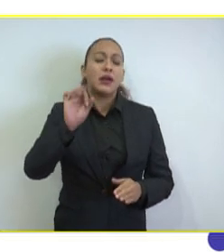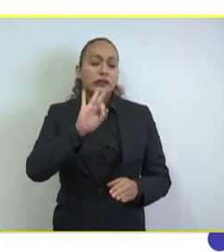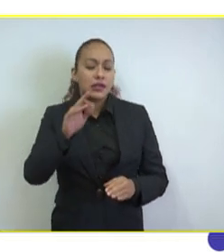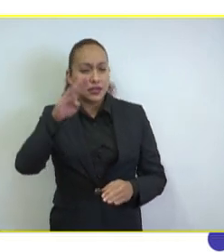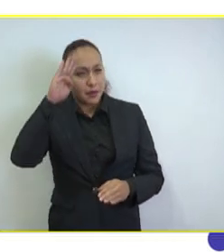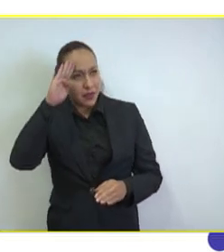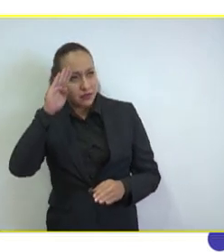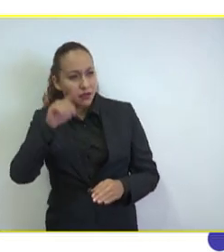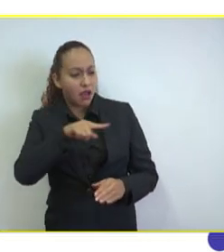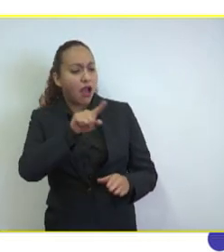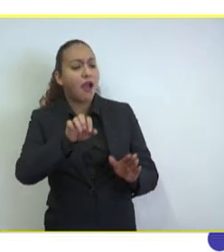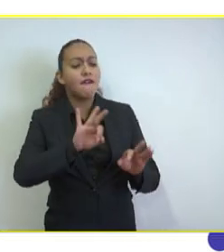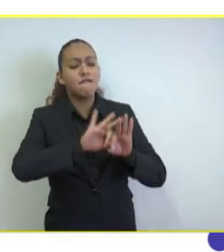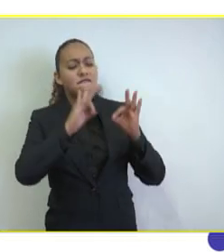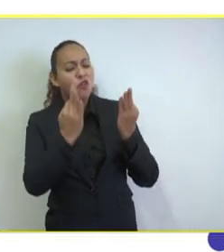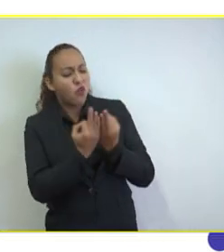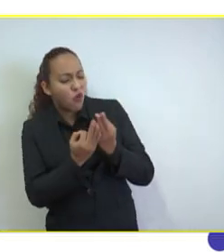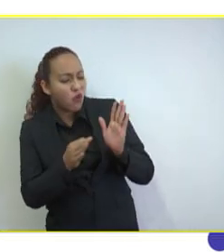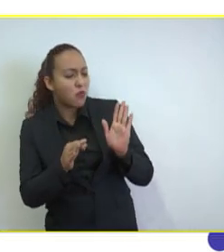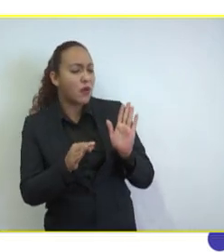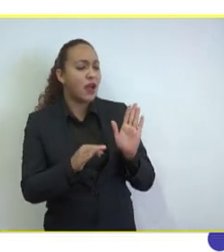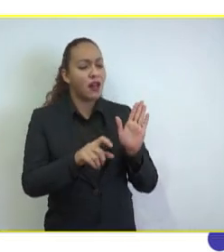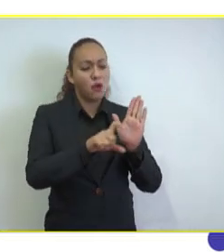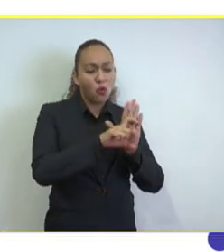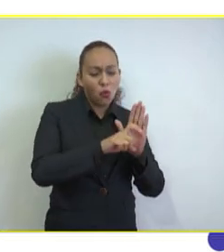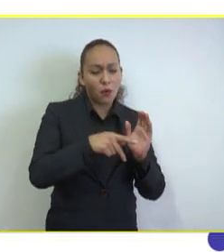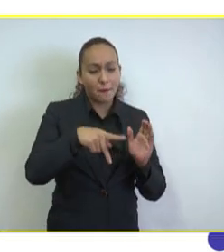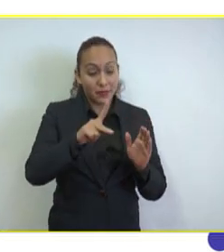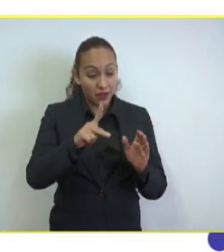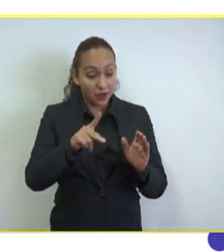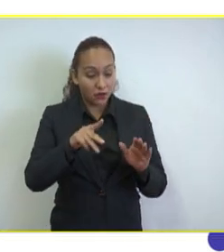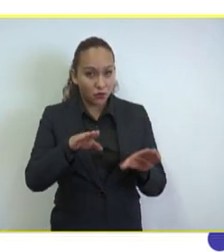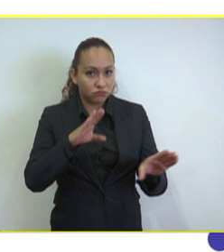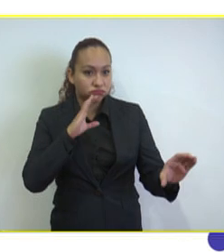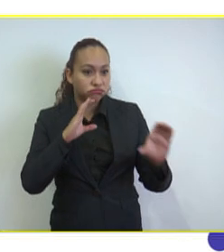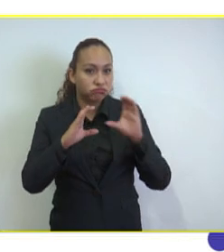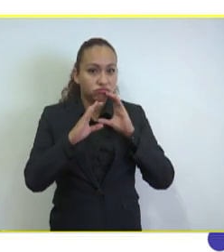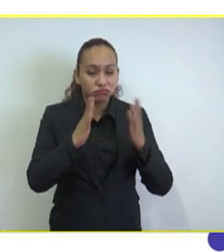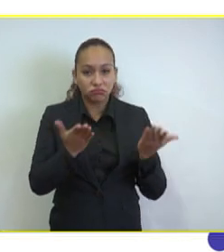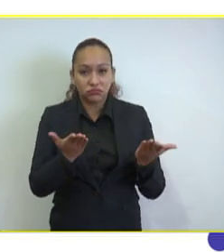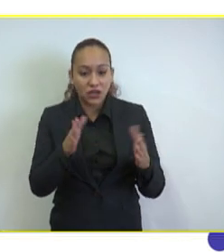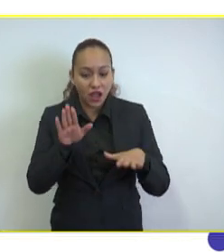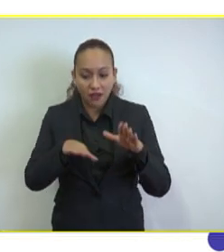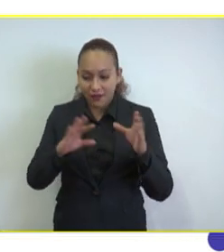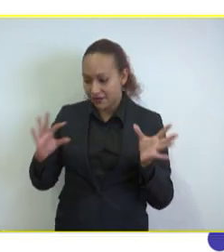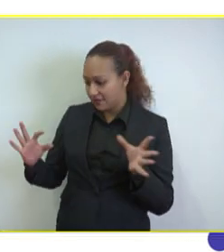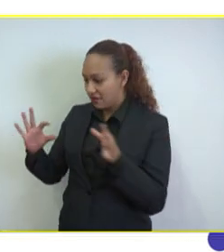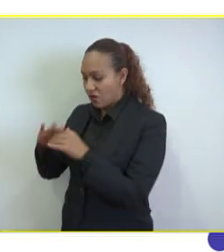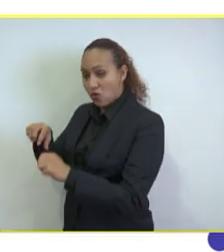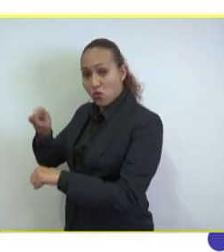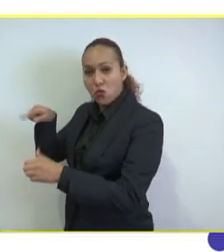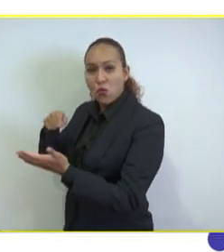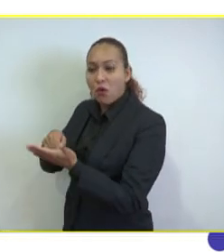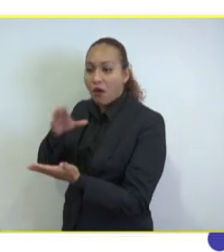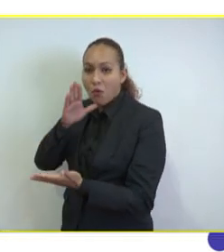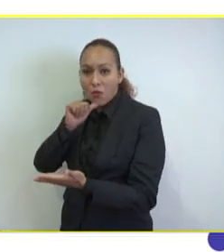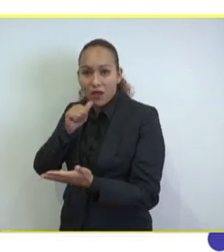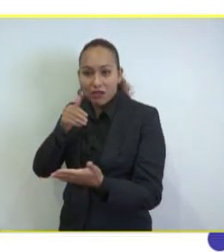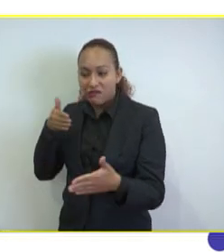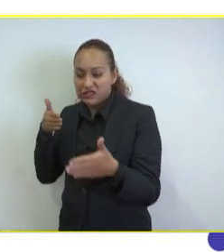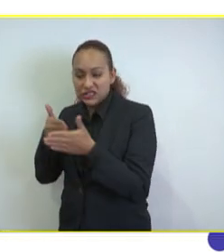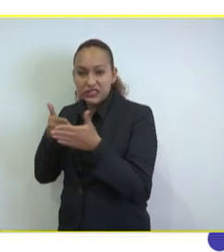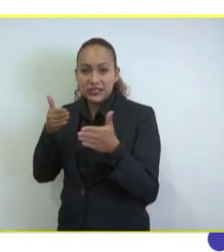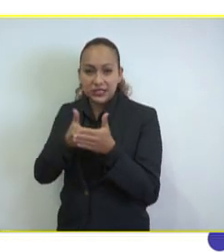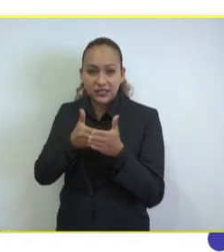símbolo o seña específica, y en observatorio se refieren a esta de una manera